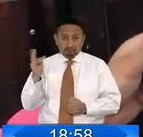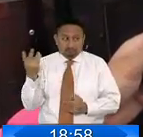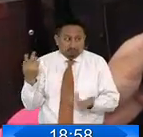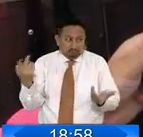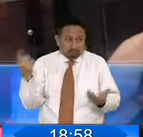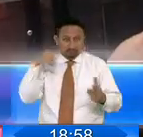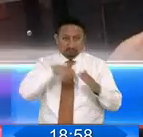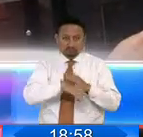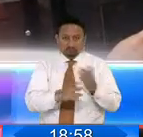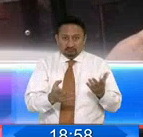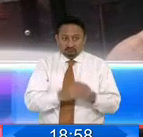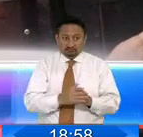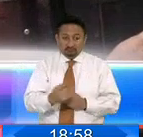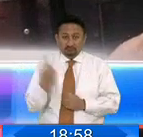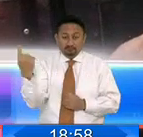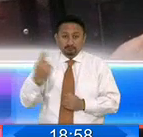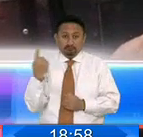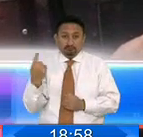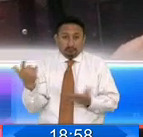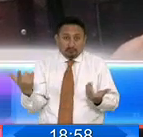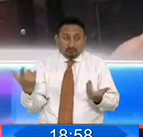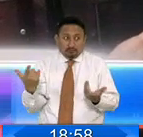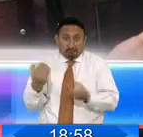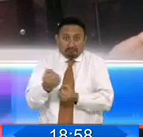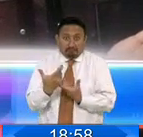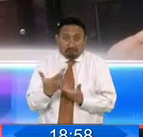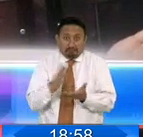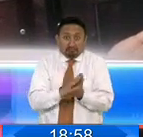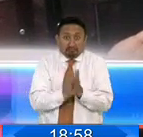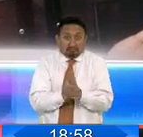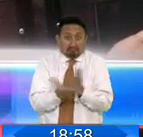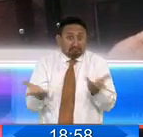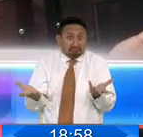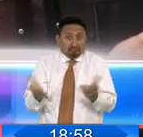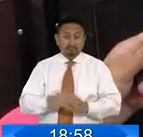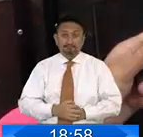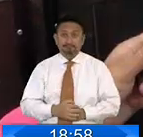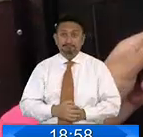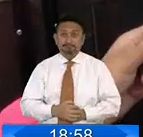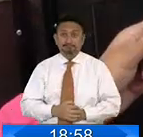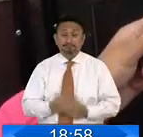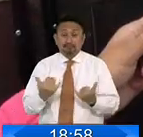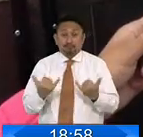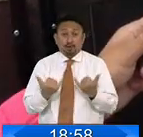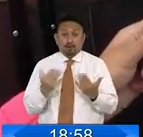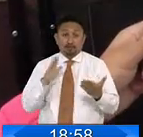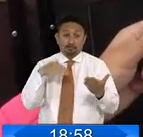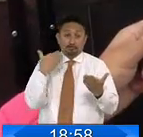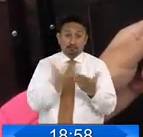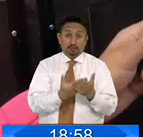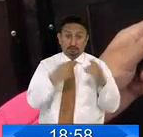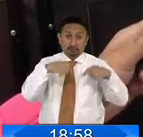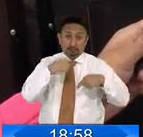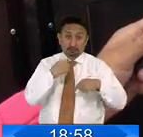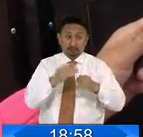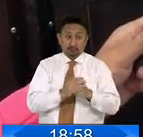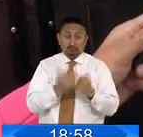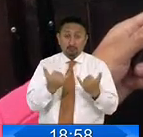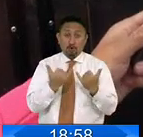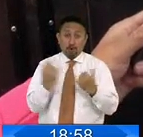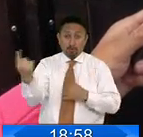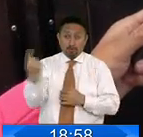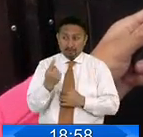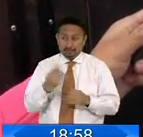lo trajeron dice que está aislado no sabemos nada hasta ahorita y ahorita venimos porque dijeron que hoy vengamos